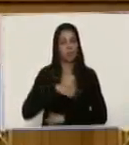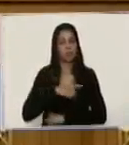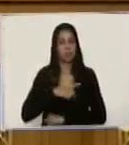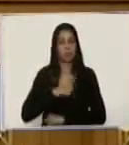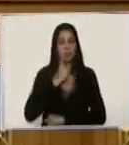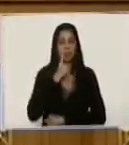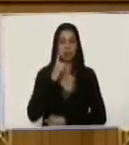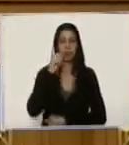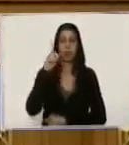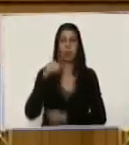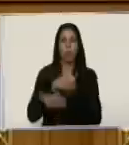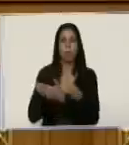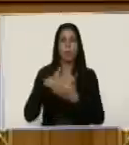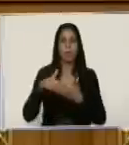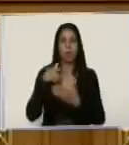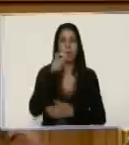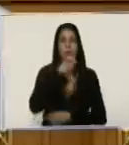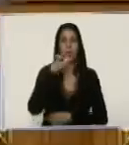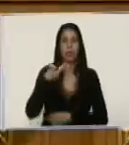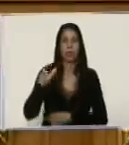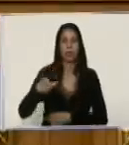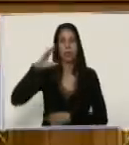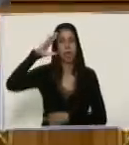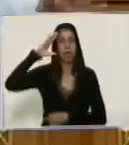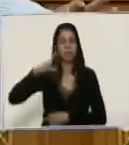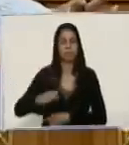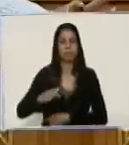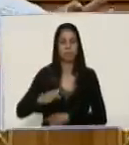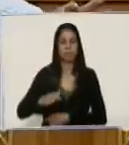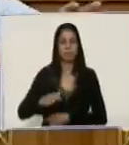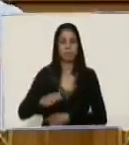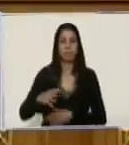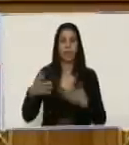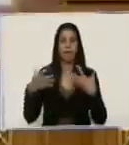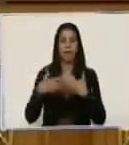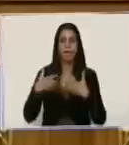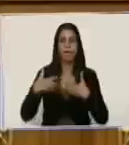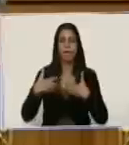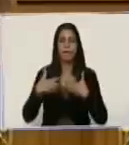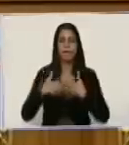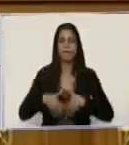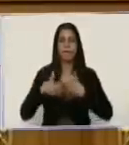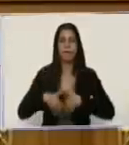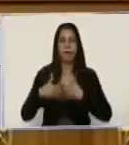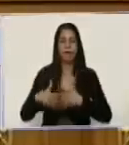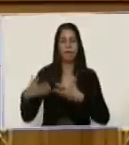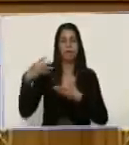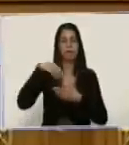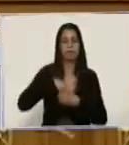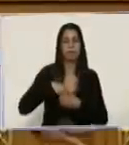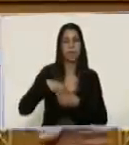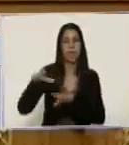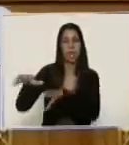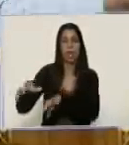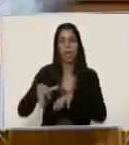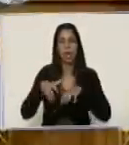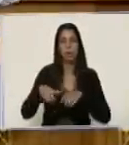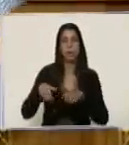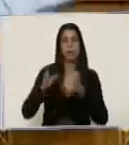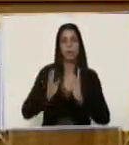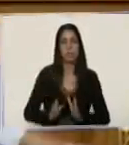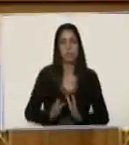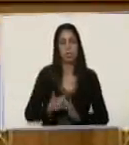de milicianos expresados en la fábrica, en los asentamientos campesinos, en